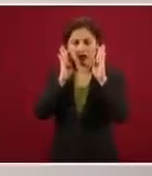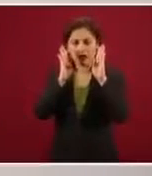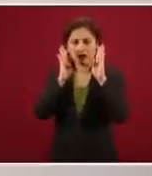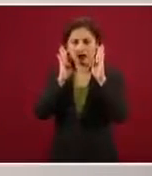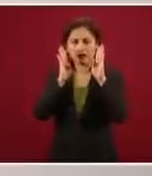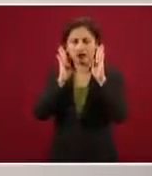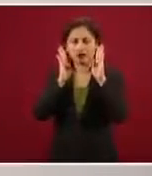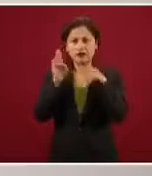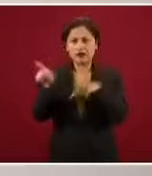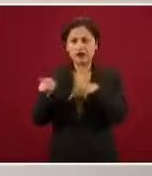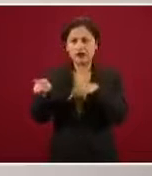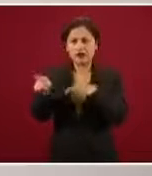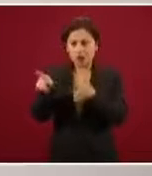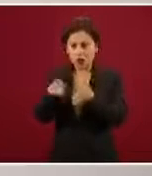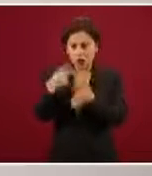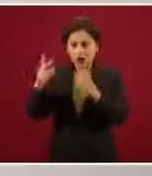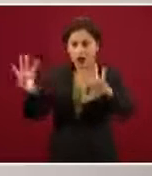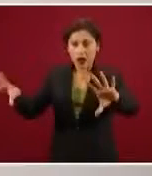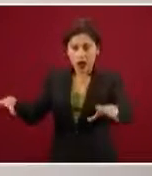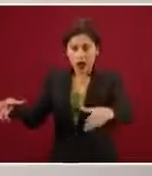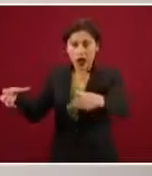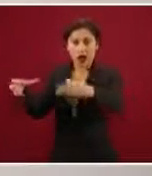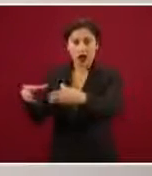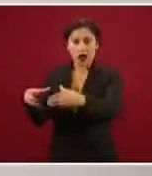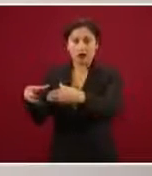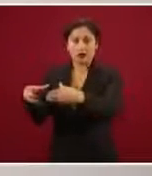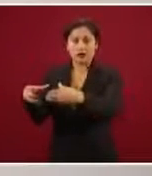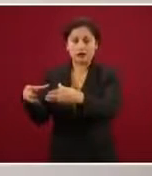se agrupe,